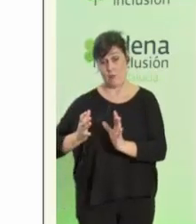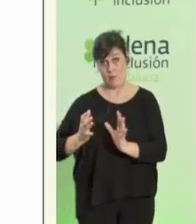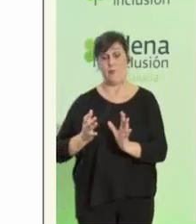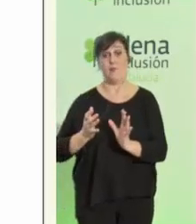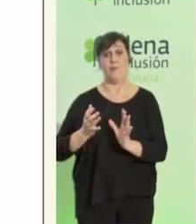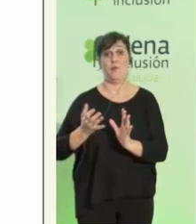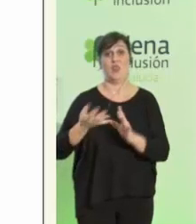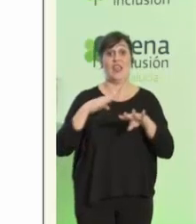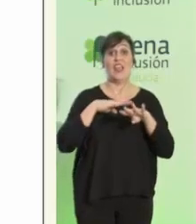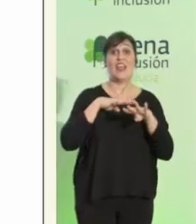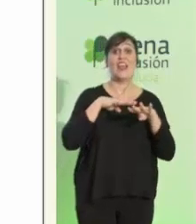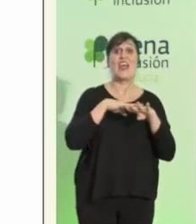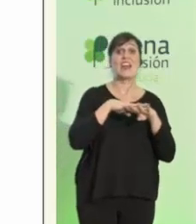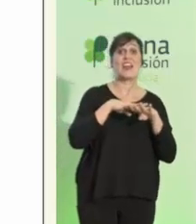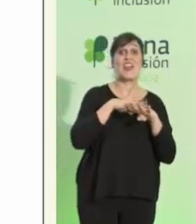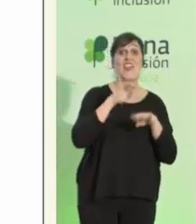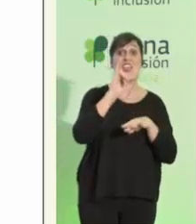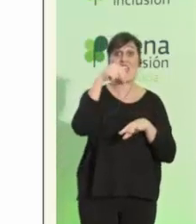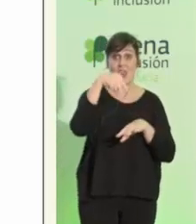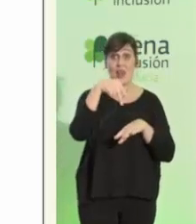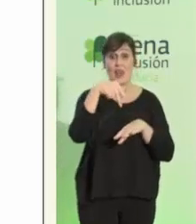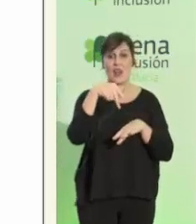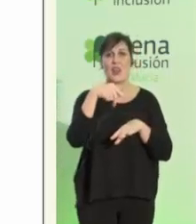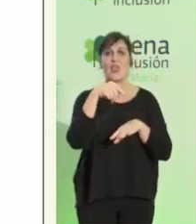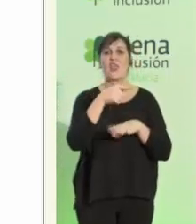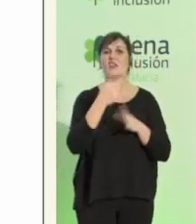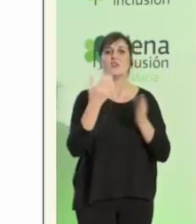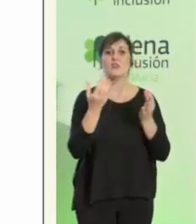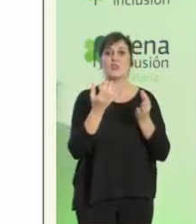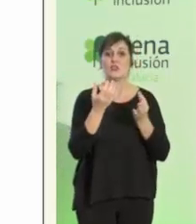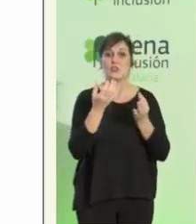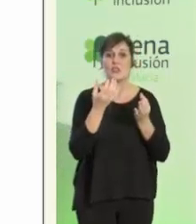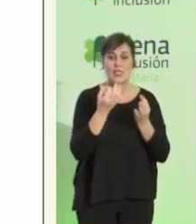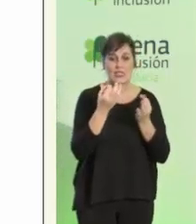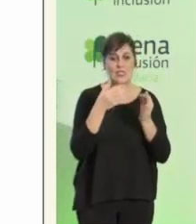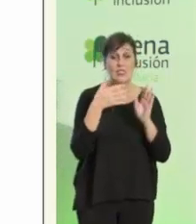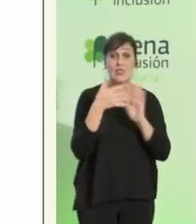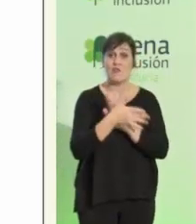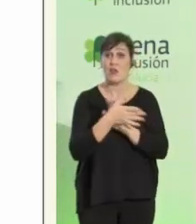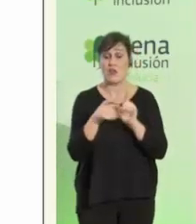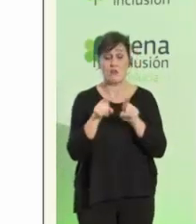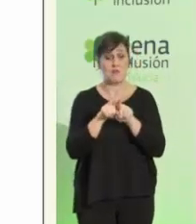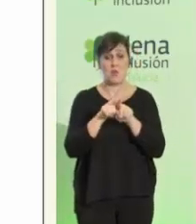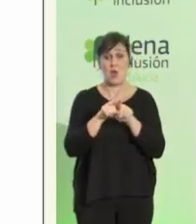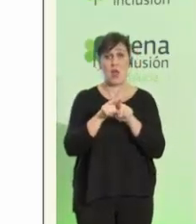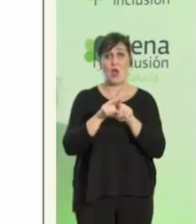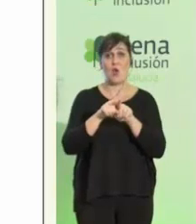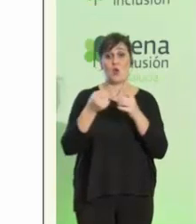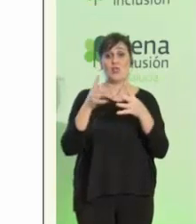Y la red de EIN supone una estructura de redes o